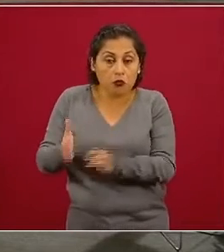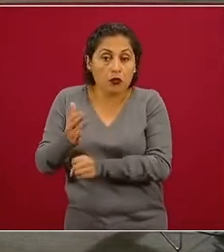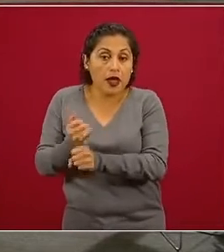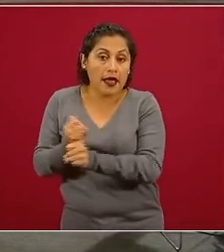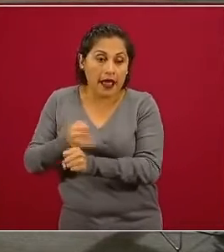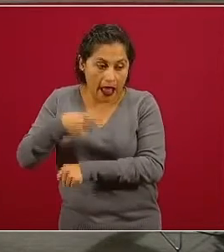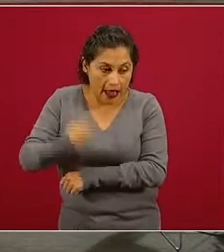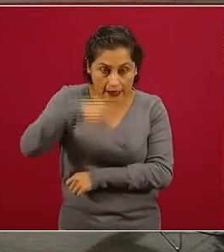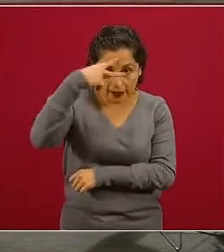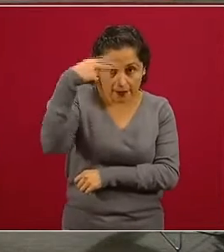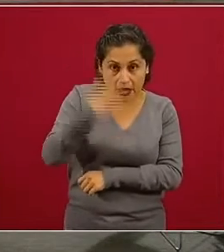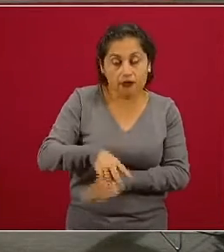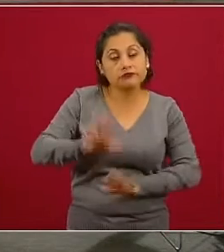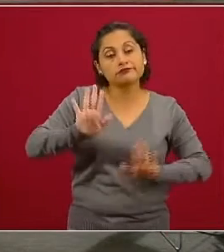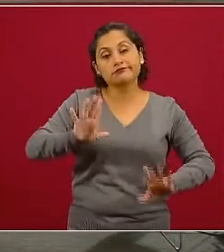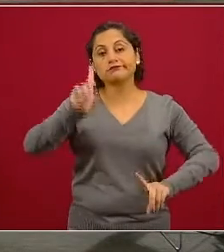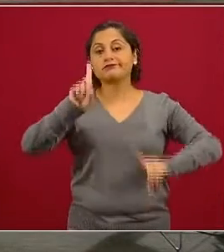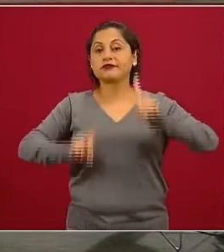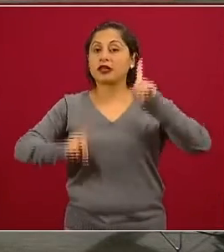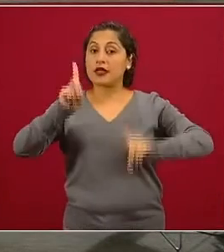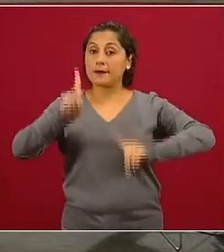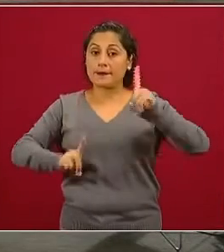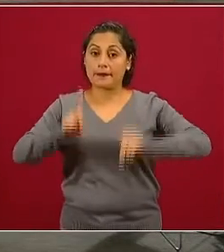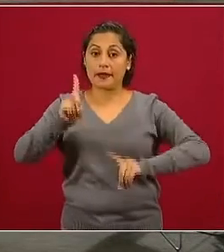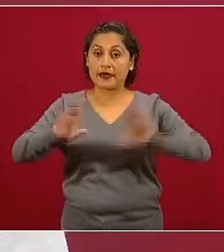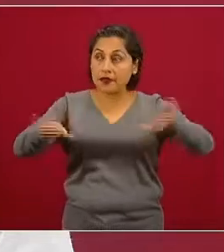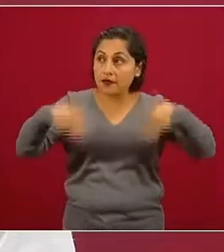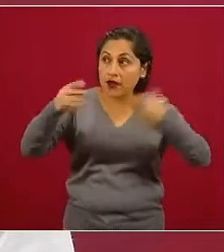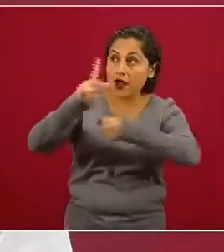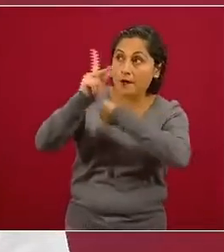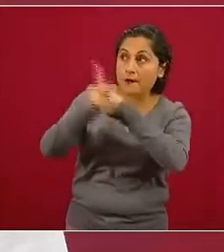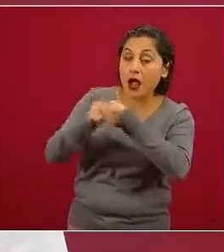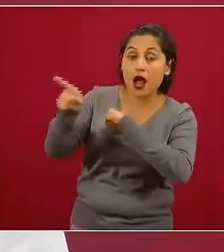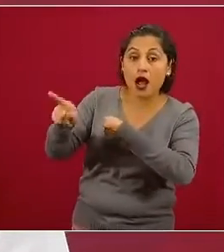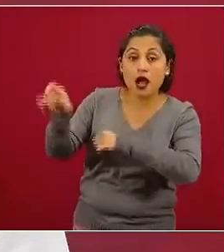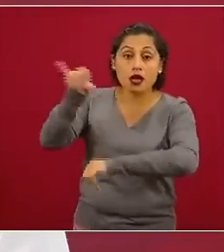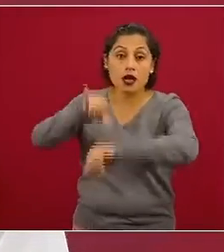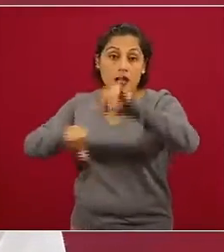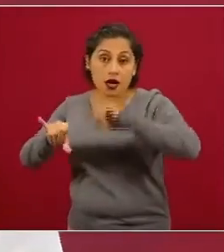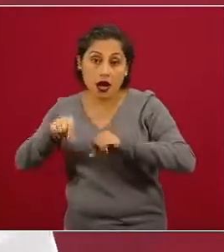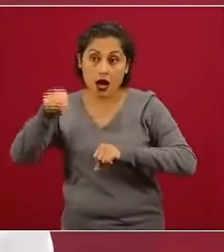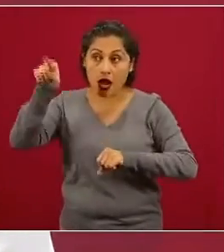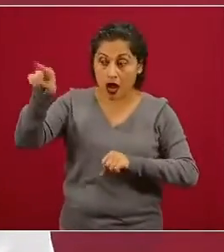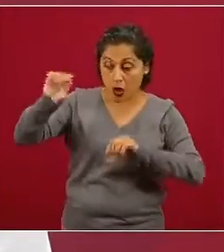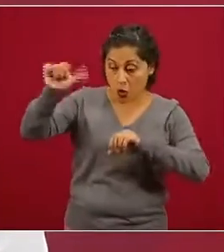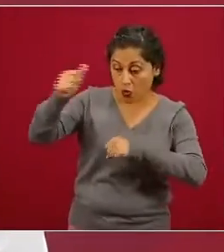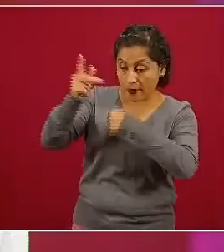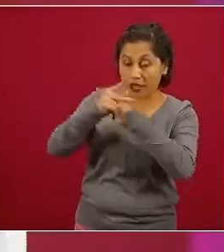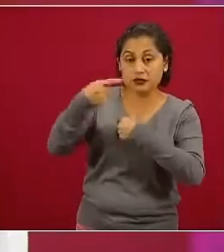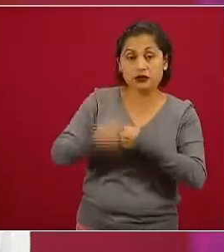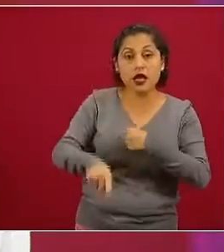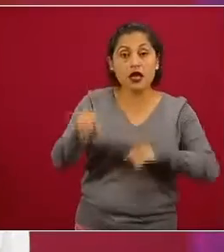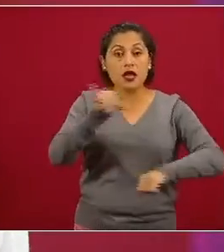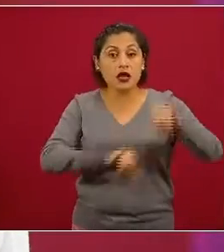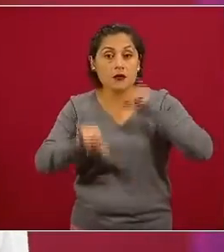o socioétnicas no deben ser consideradas como parte de las primeras investigaciones, o